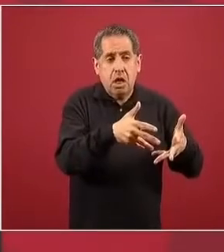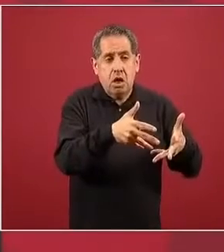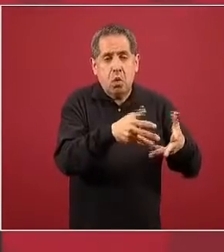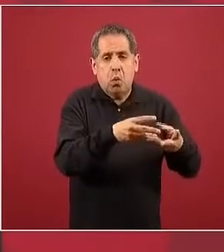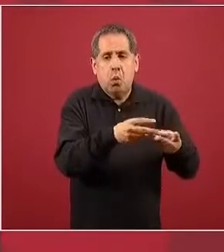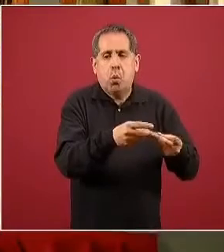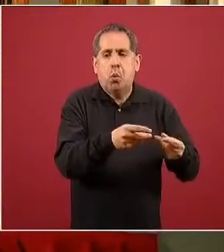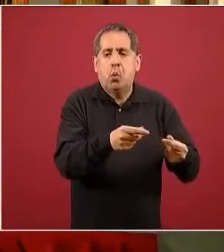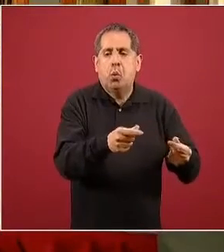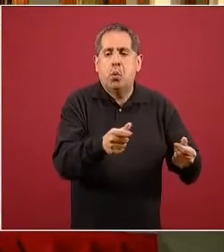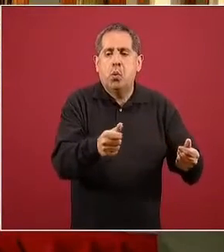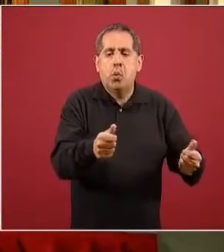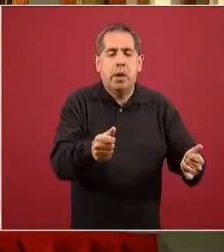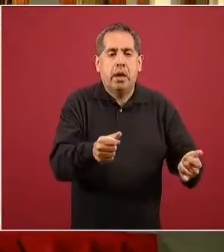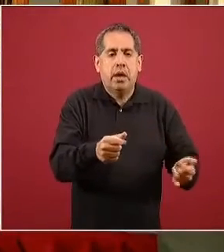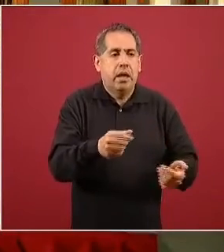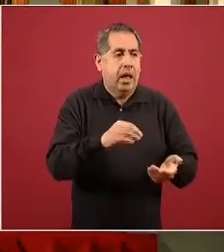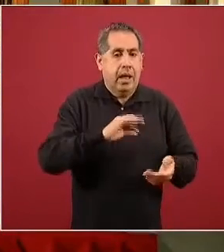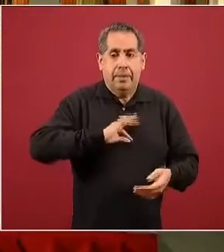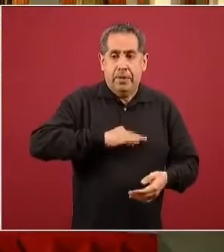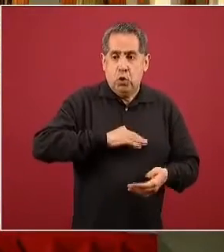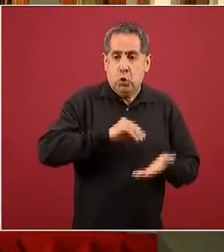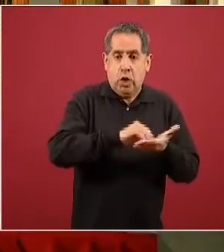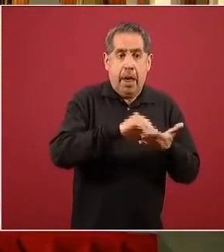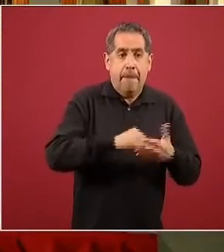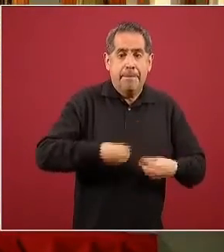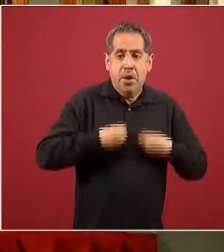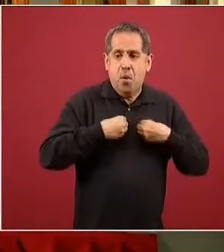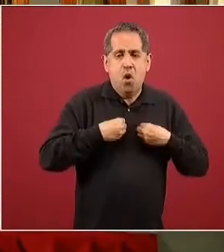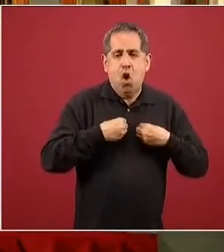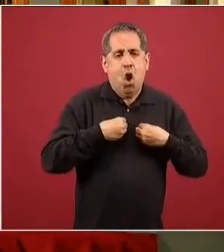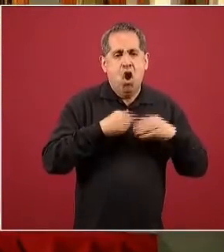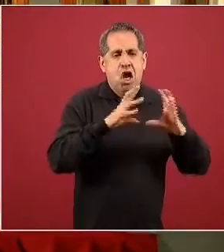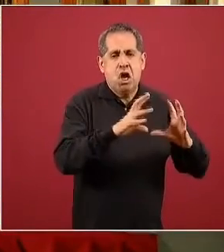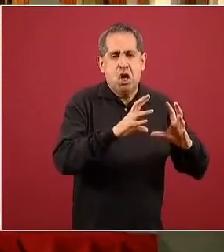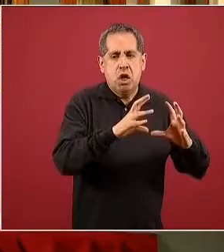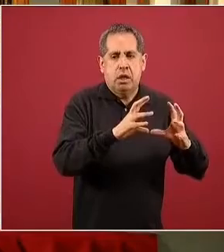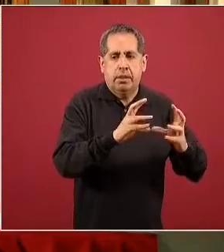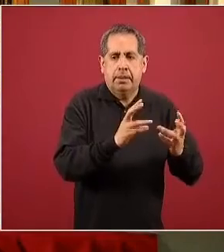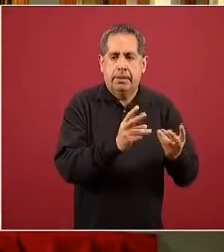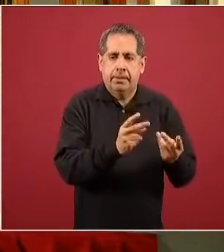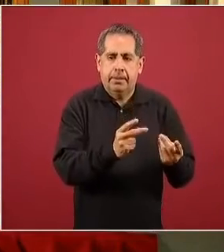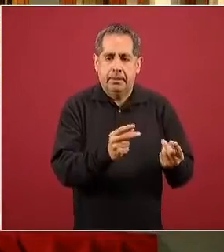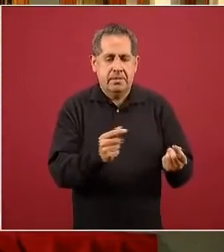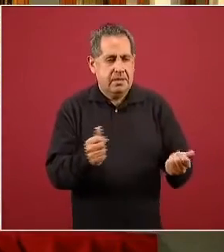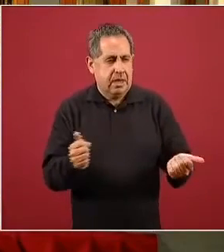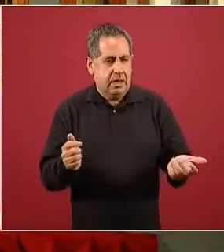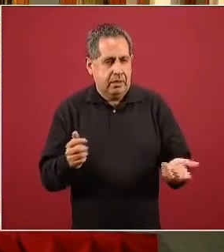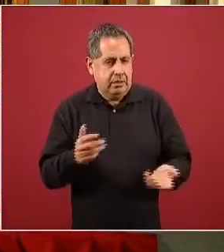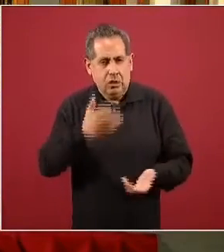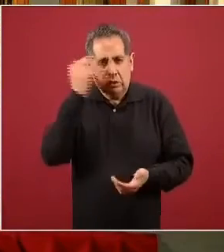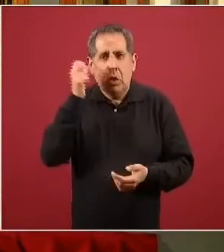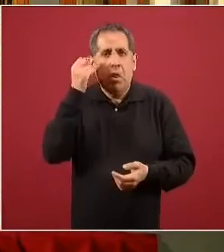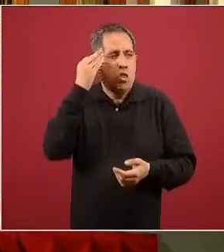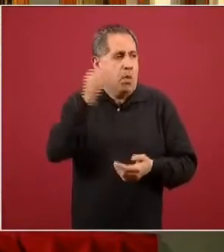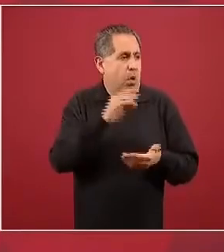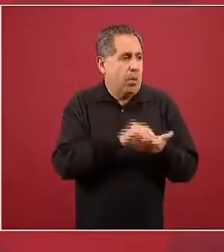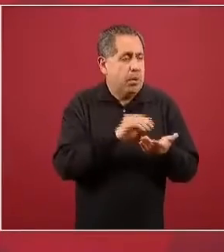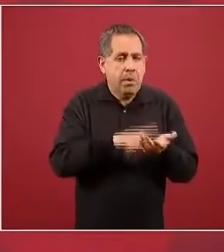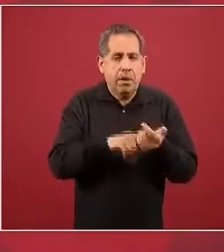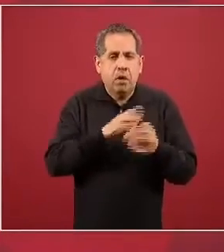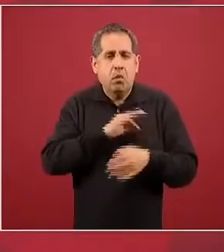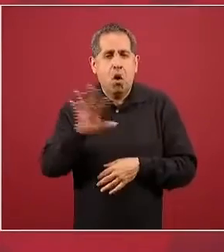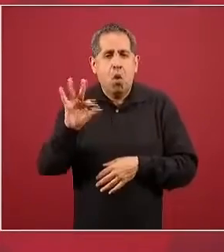que no sobreviva ninguno de estos virus, que no se sabe exactamente cuánto vive, pero es alrededor